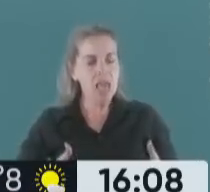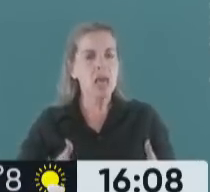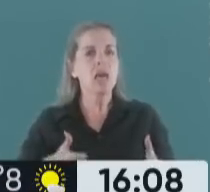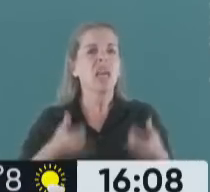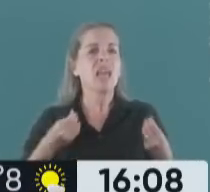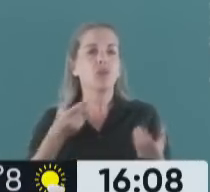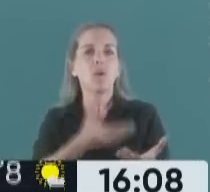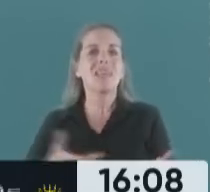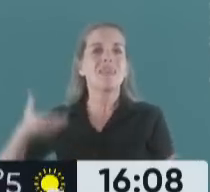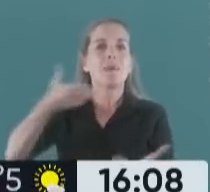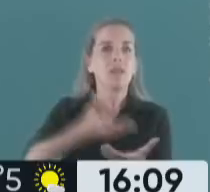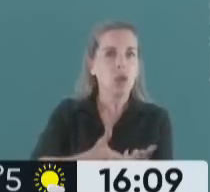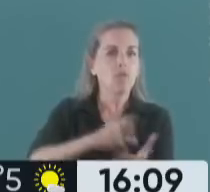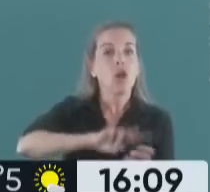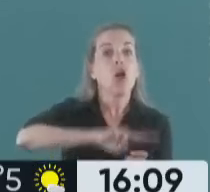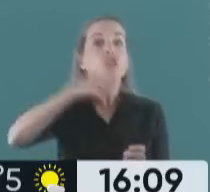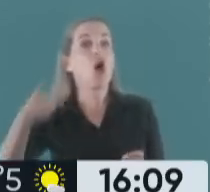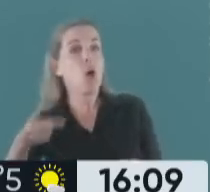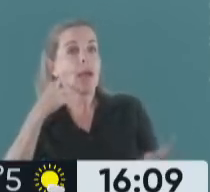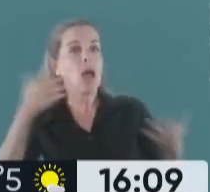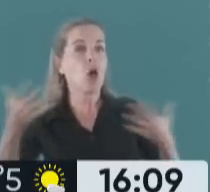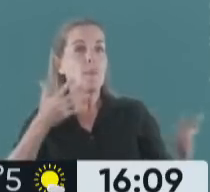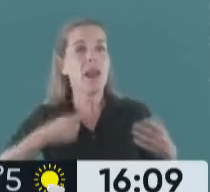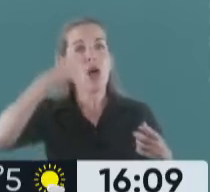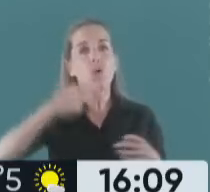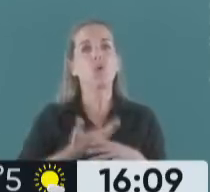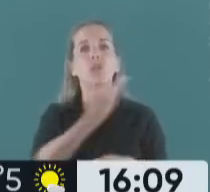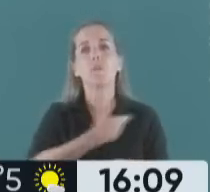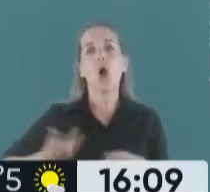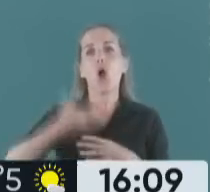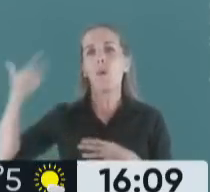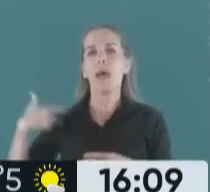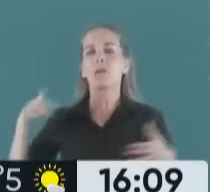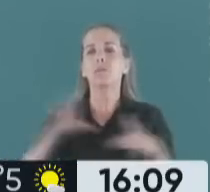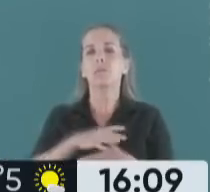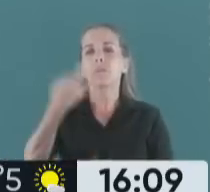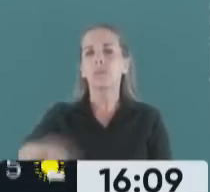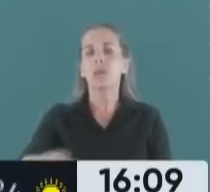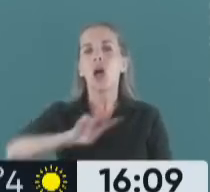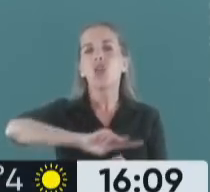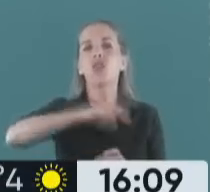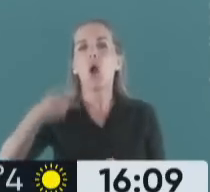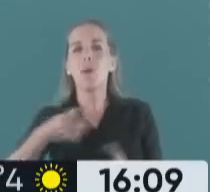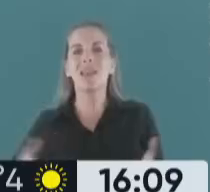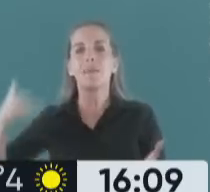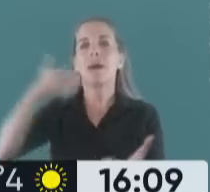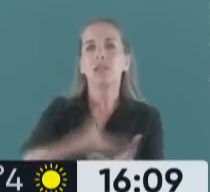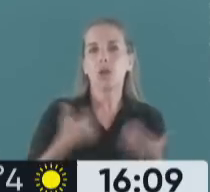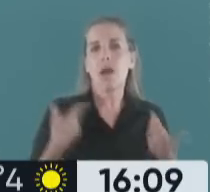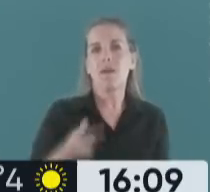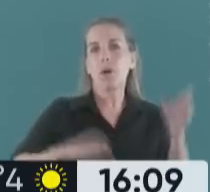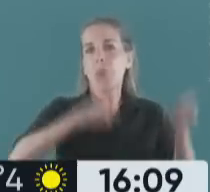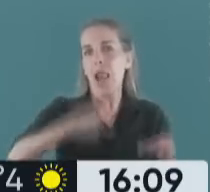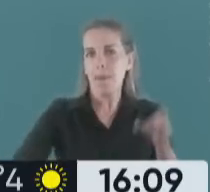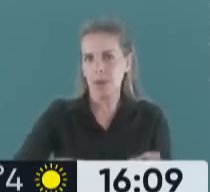de inversión en políticas sociales de lo que han tenido los últimos gobiernos. Exactamente el doble, se duplicó la inversión social en la Argentina, y esto queda claro en